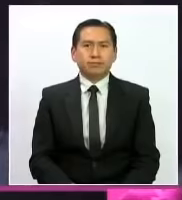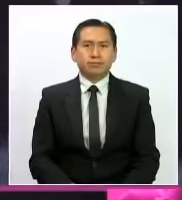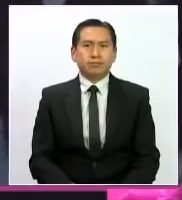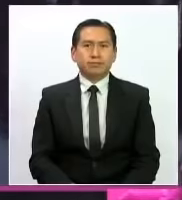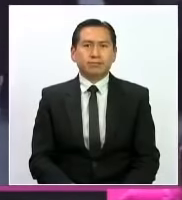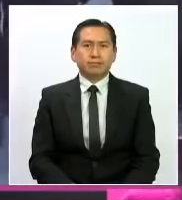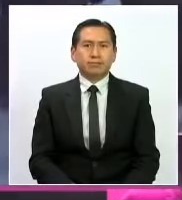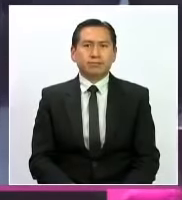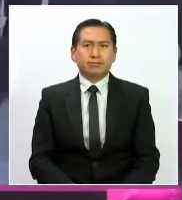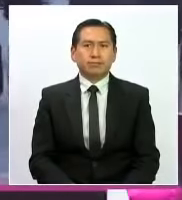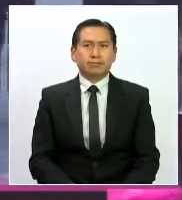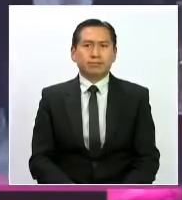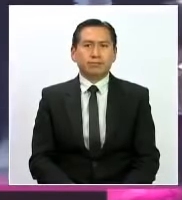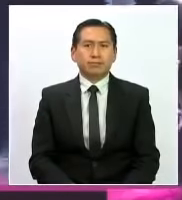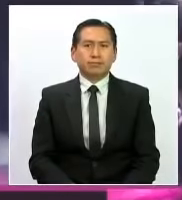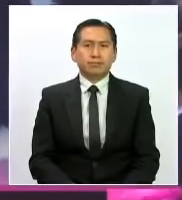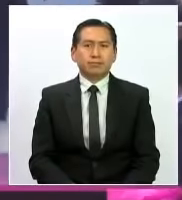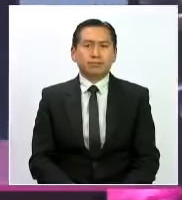¡Siente, por favor!